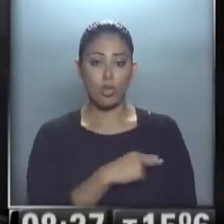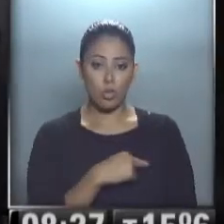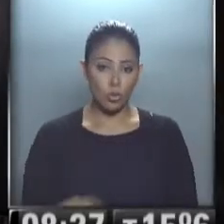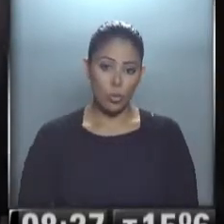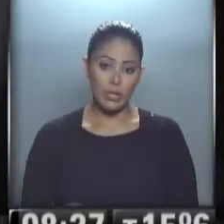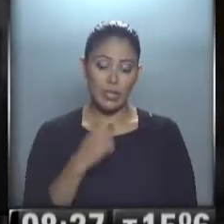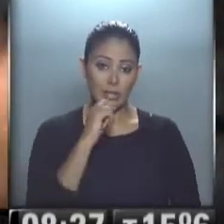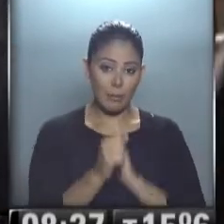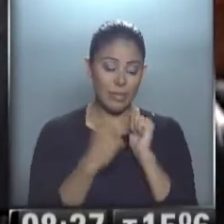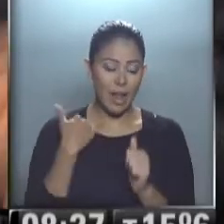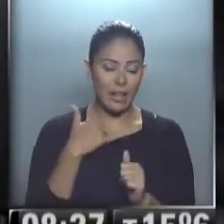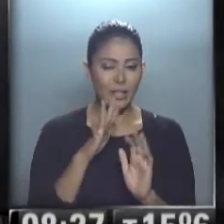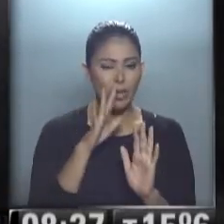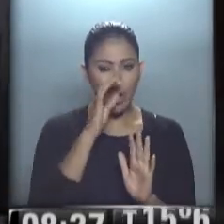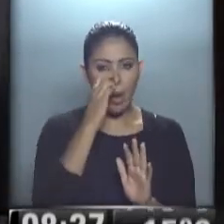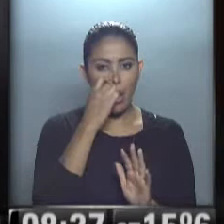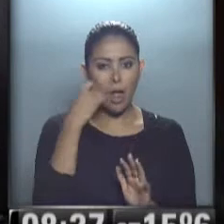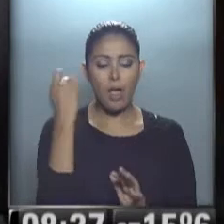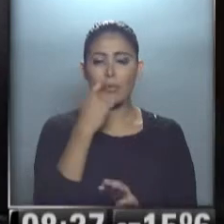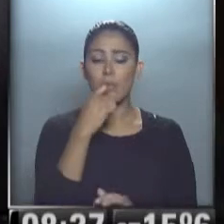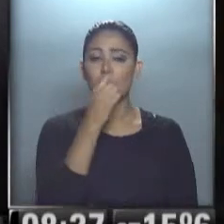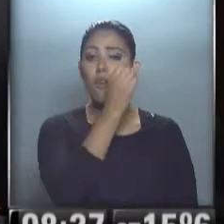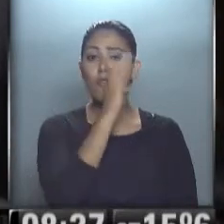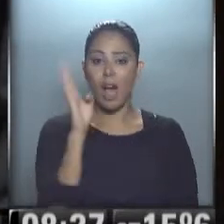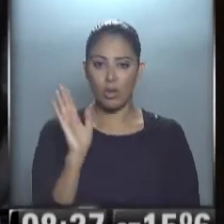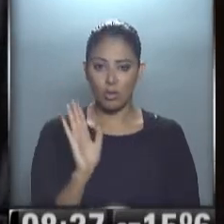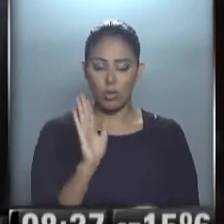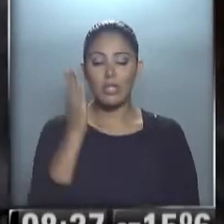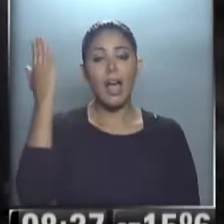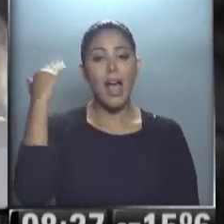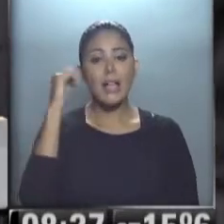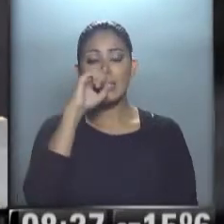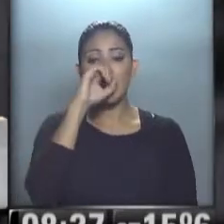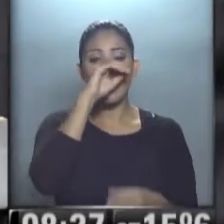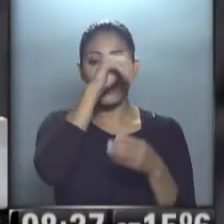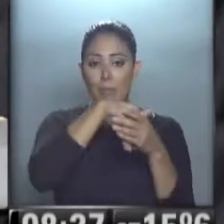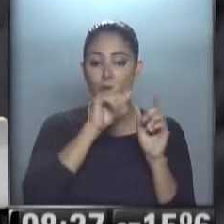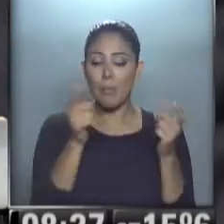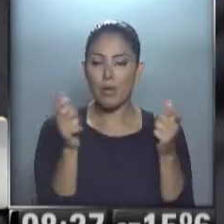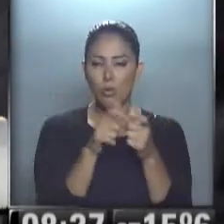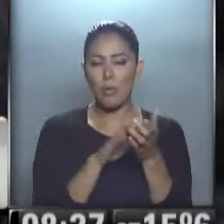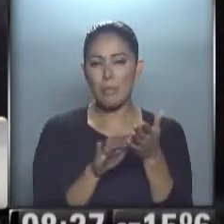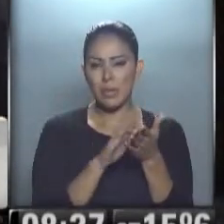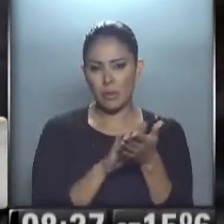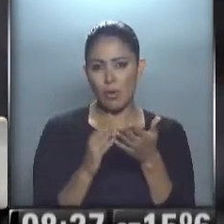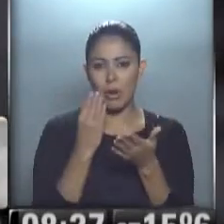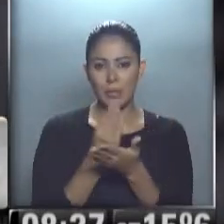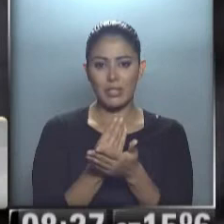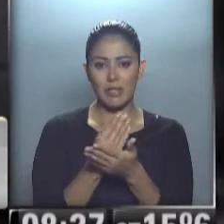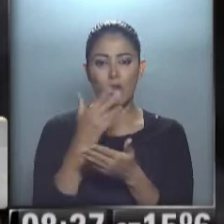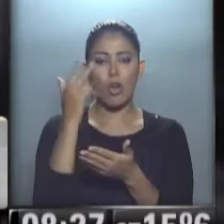caso de empresa argentina esto es muy importante para el caso de los bancos ayer participaron de la reunión por lo menos representantes del banco